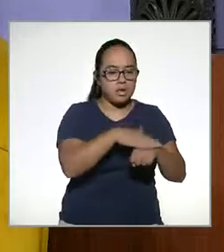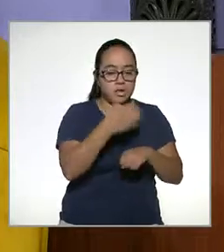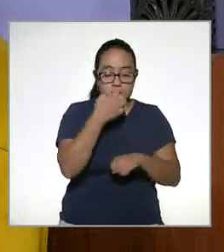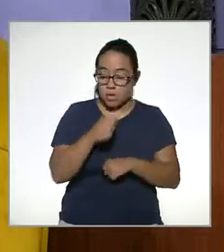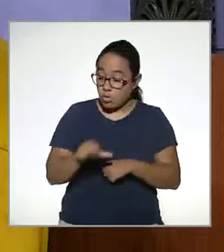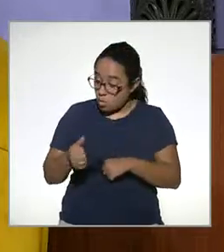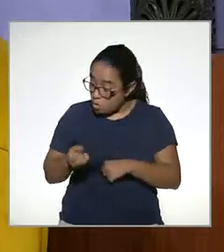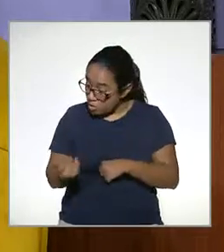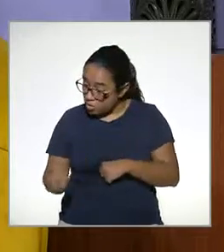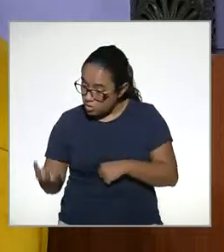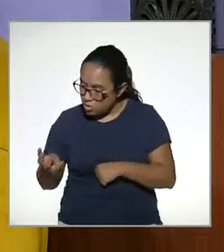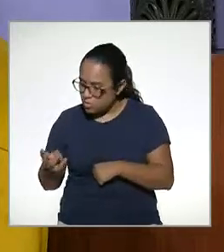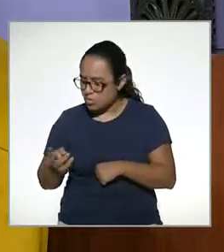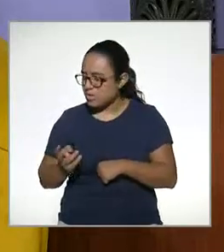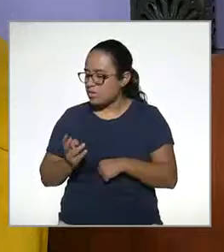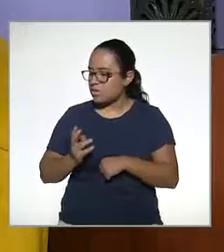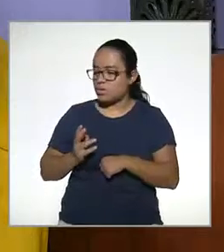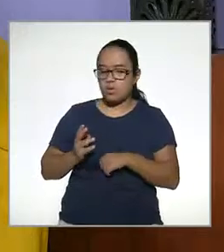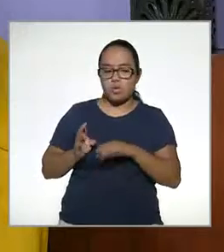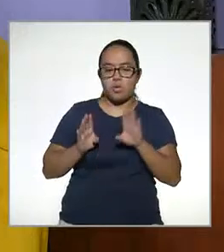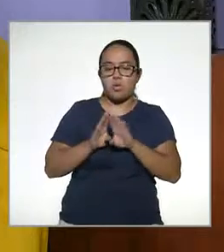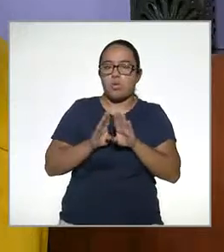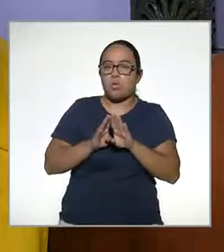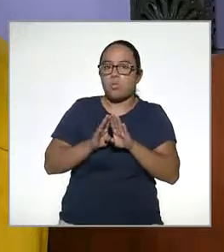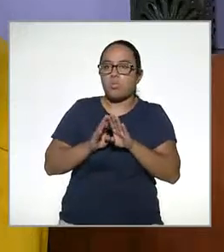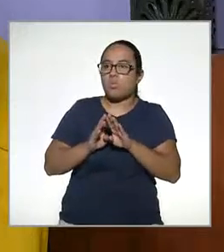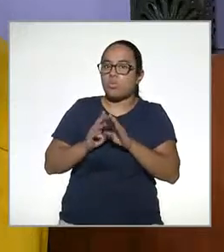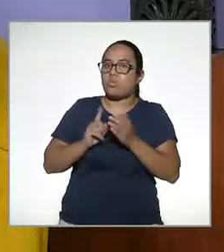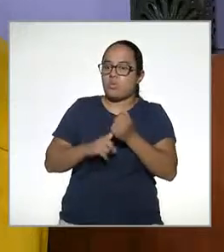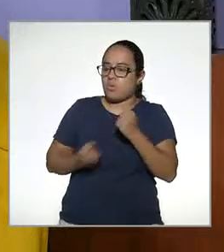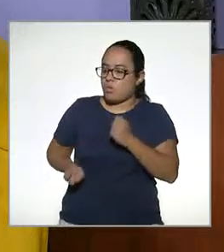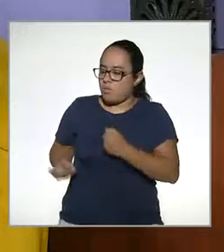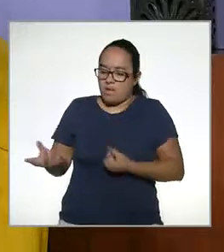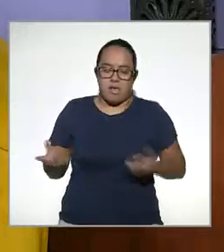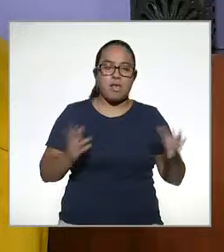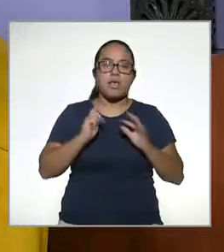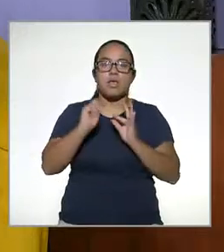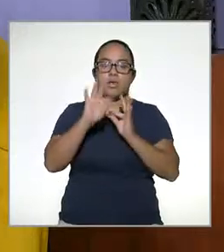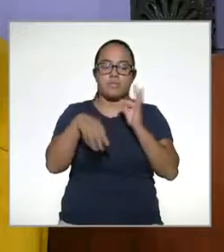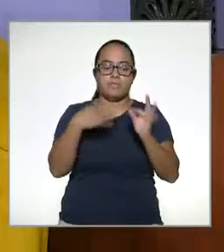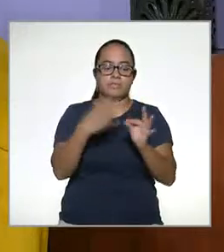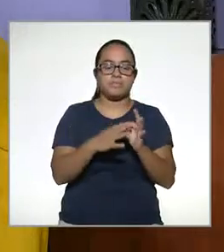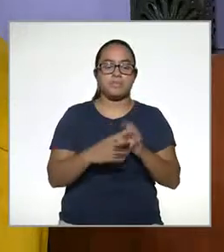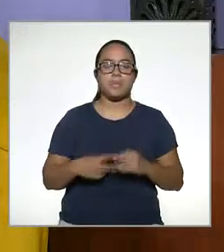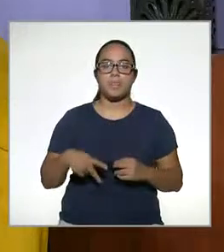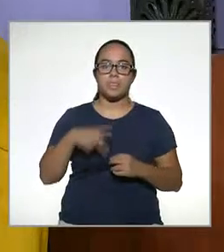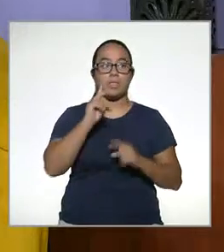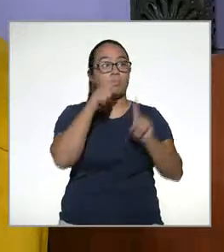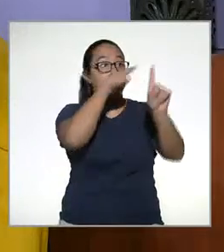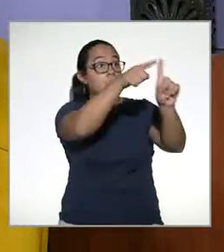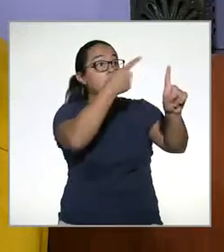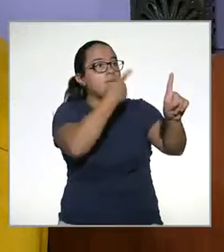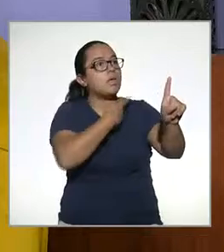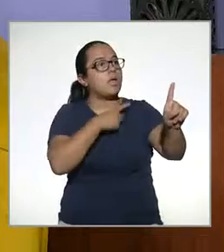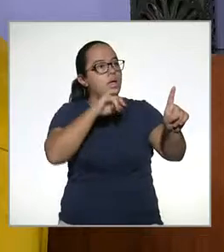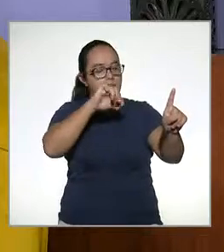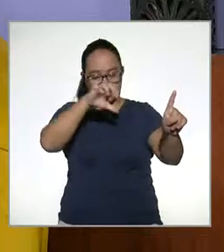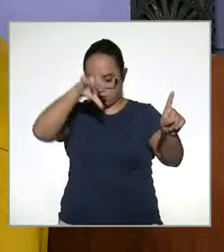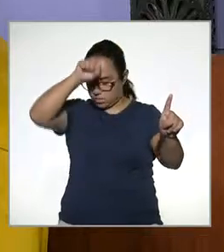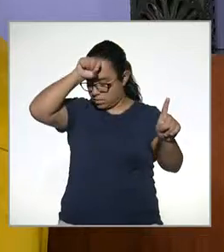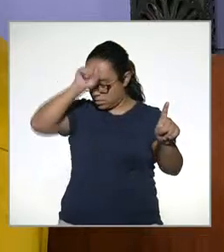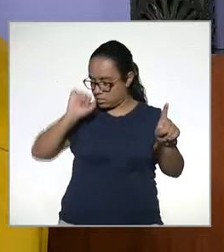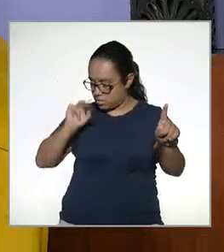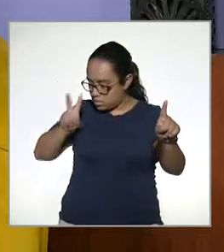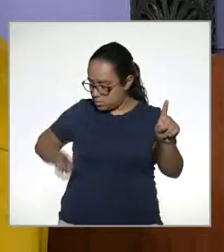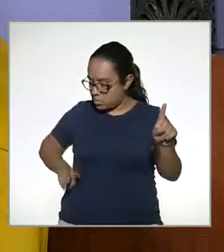los otros, curiosamente... que se cumple. Pero porque se cumple, si humanamente somos a partir del deseo del otro, ¿no? Y el niño se constituye así,